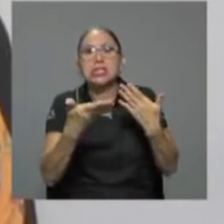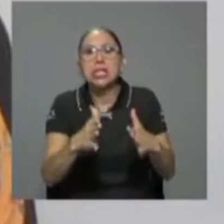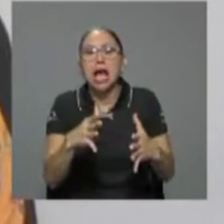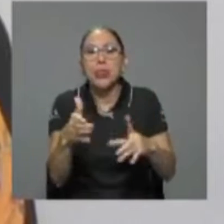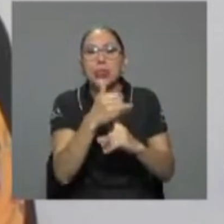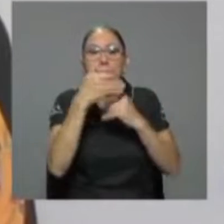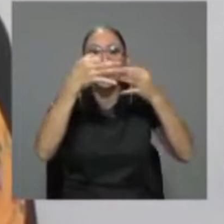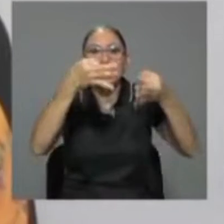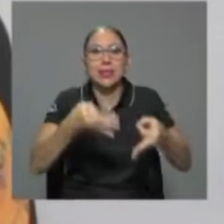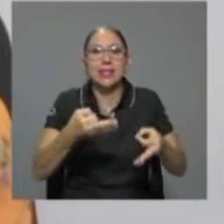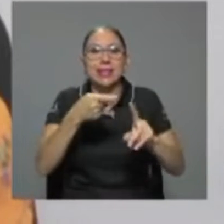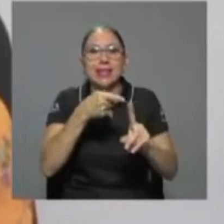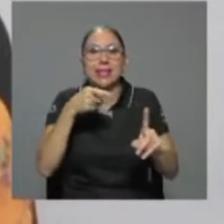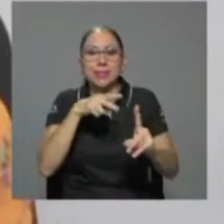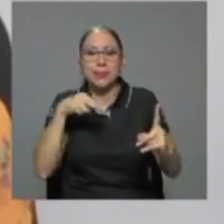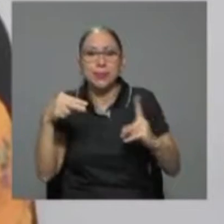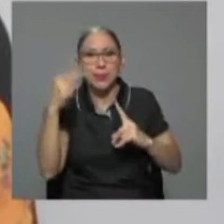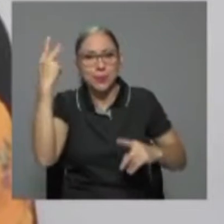vista político.